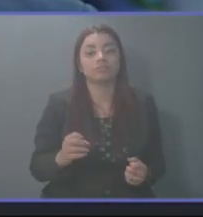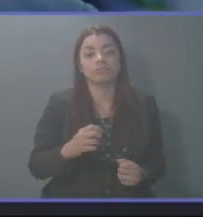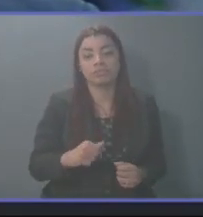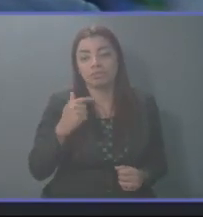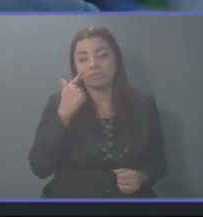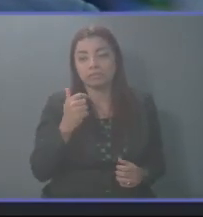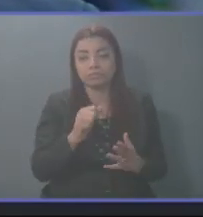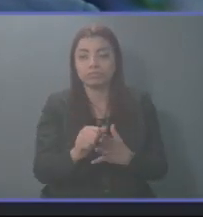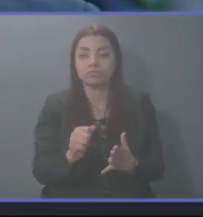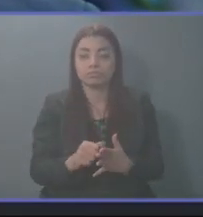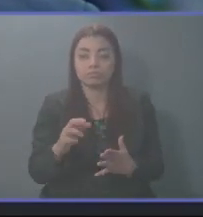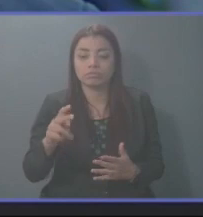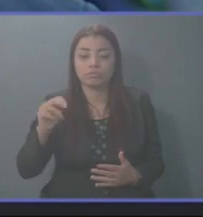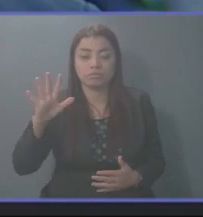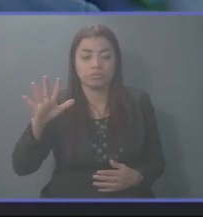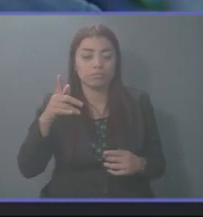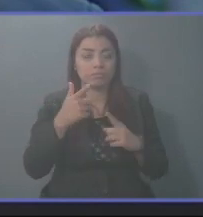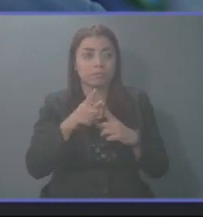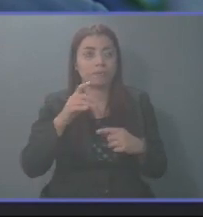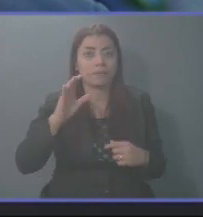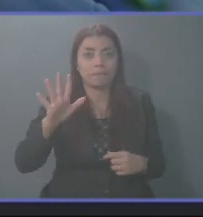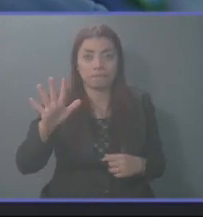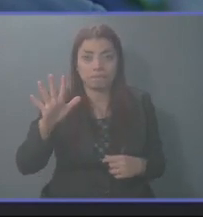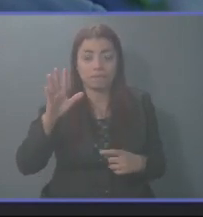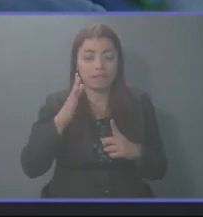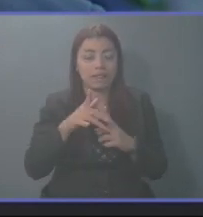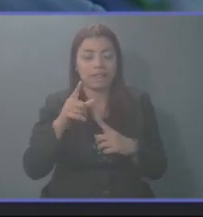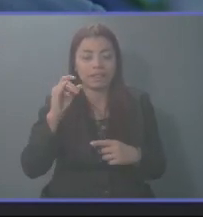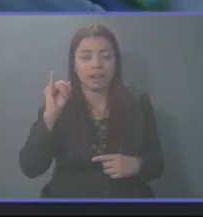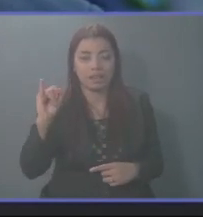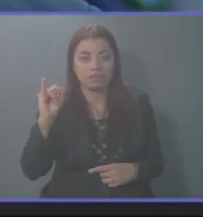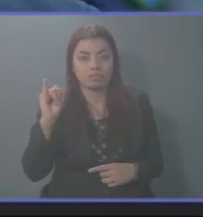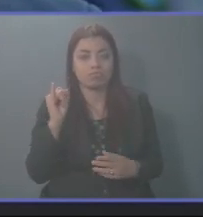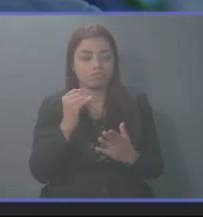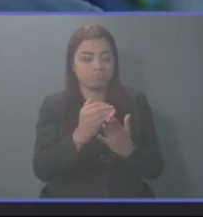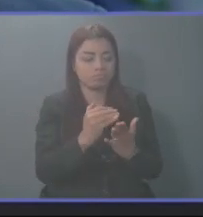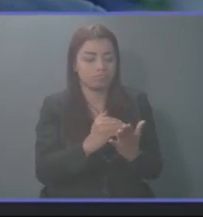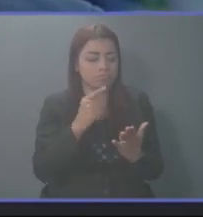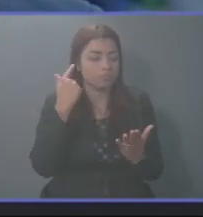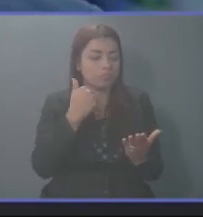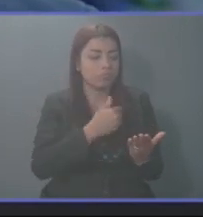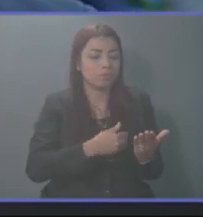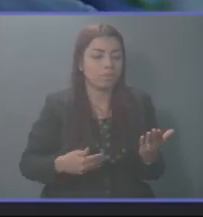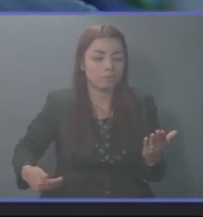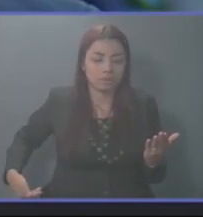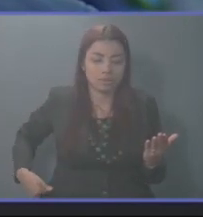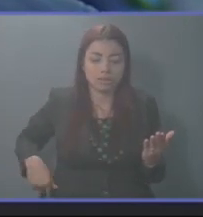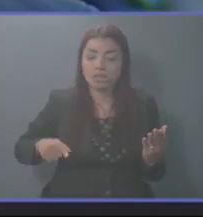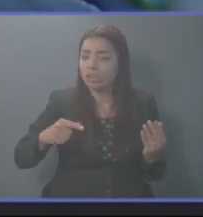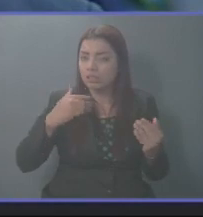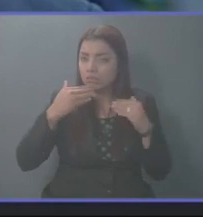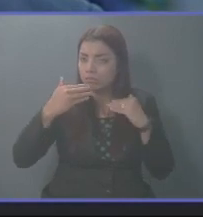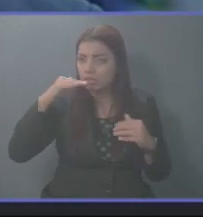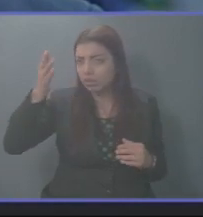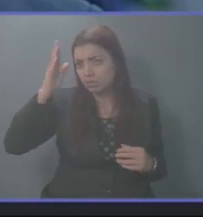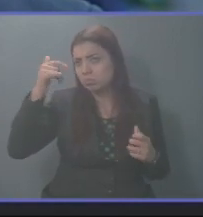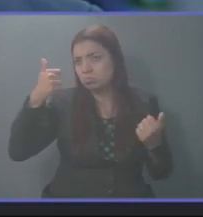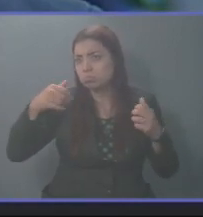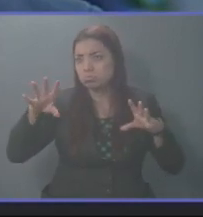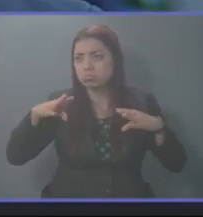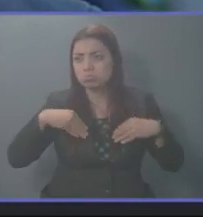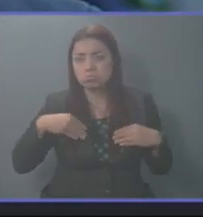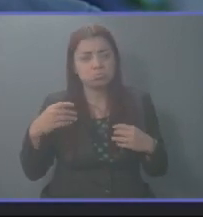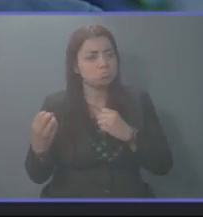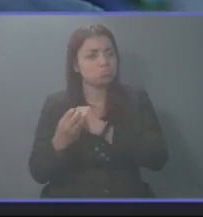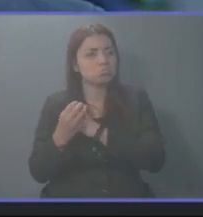al artículo 5, letra I, se considera que el argumento del presidente de la República es sustentable y se acepta la